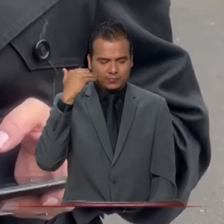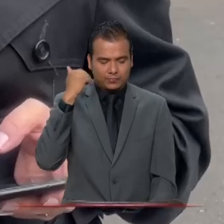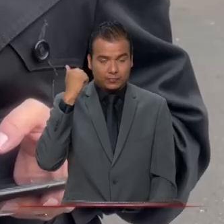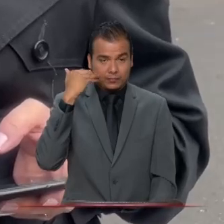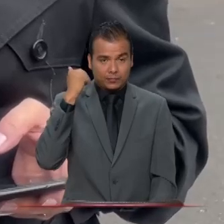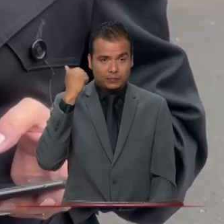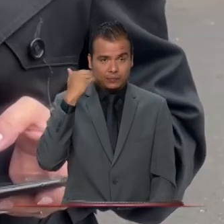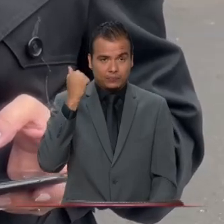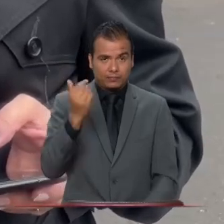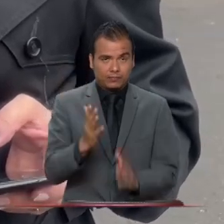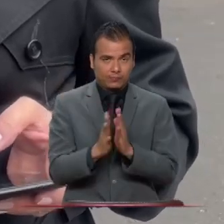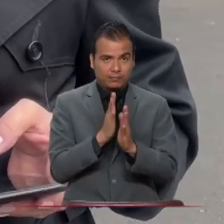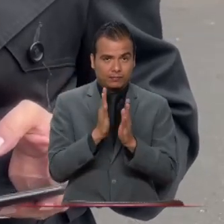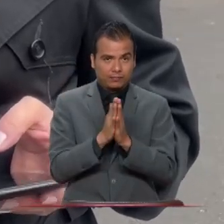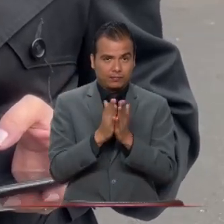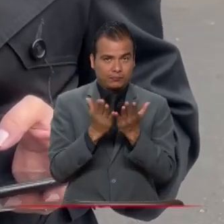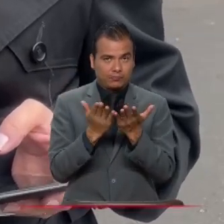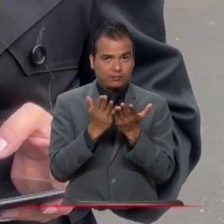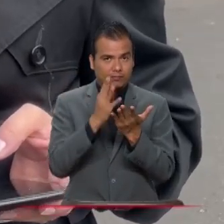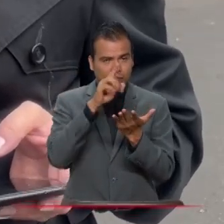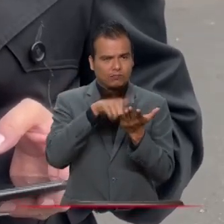nuevo, cuéntenos.